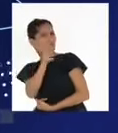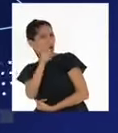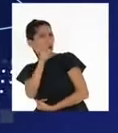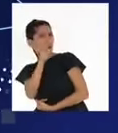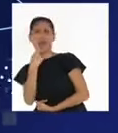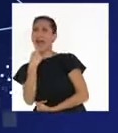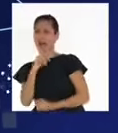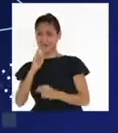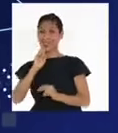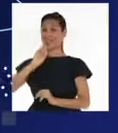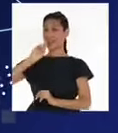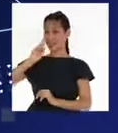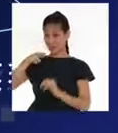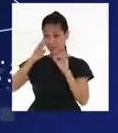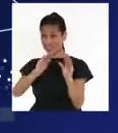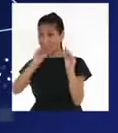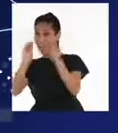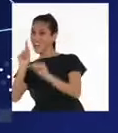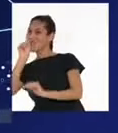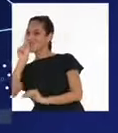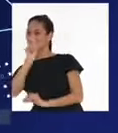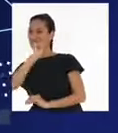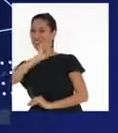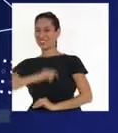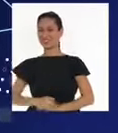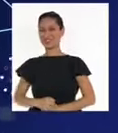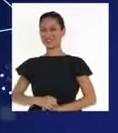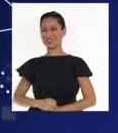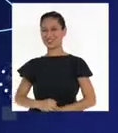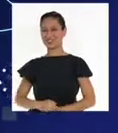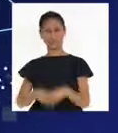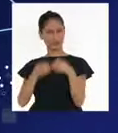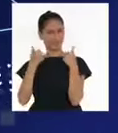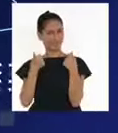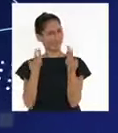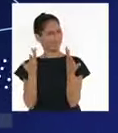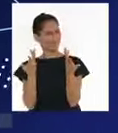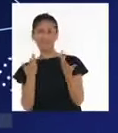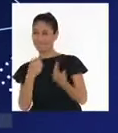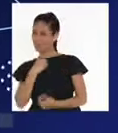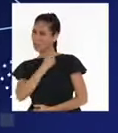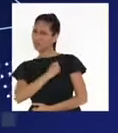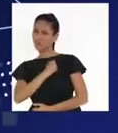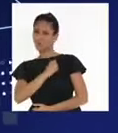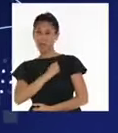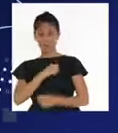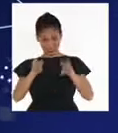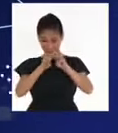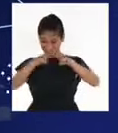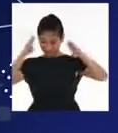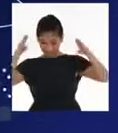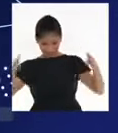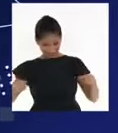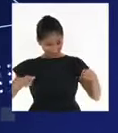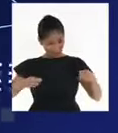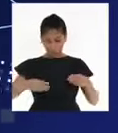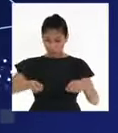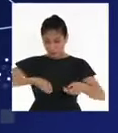quiere decir que su frecuencia es uno. ¡Qué pena! Los juegos de mesa son divertidos.